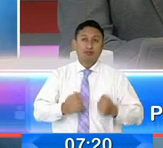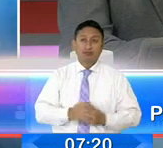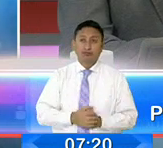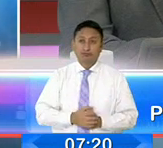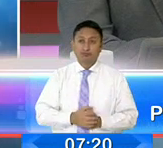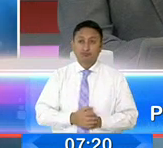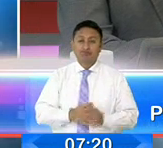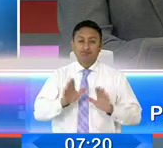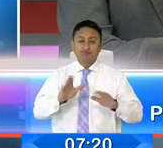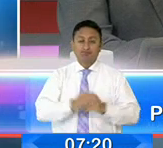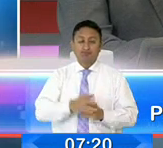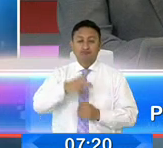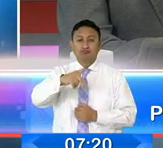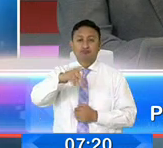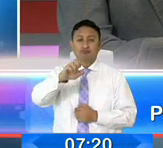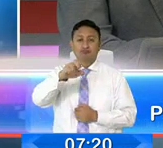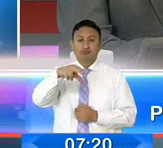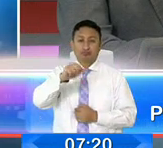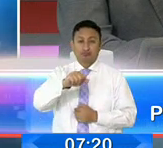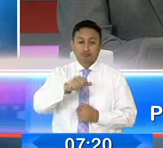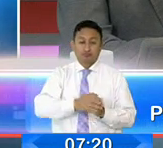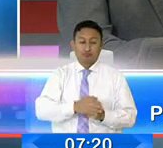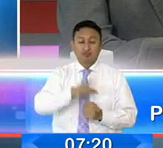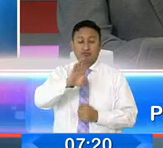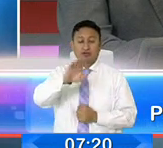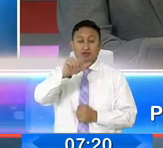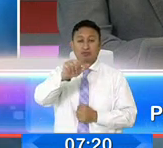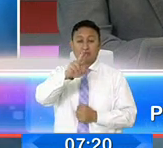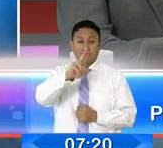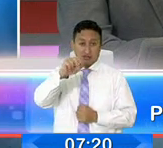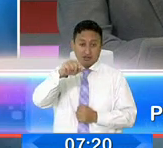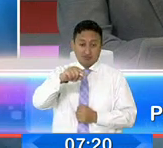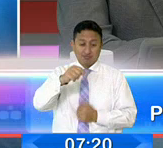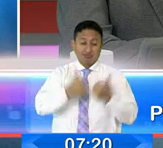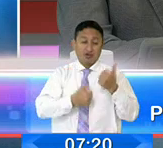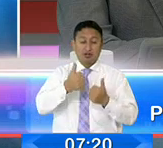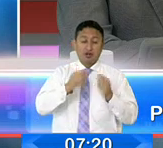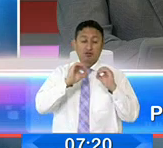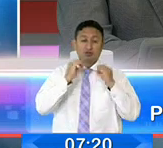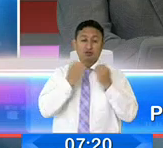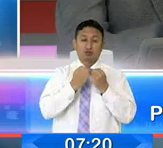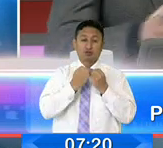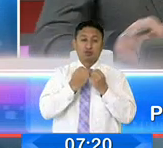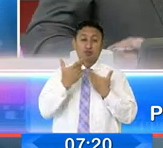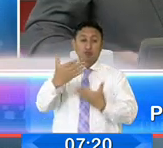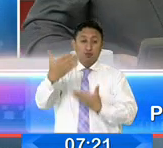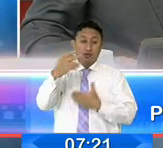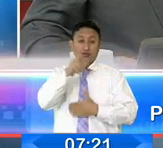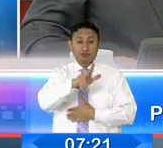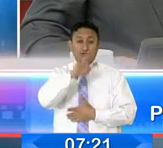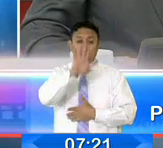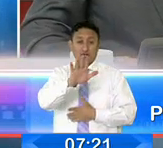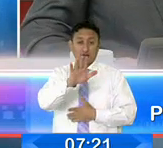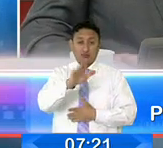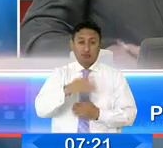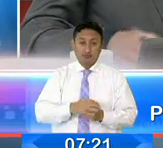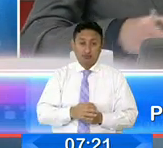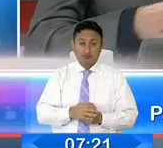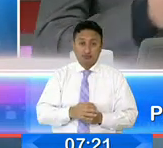Jimena Peña y Patricio Barriga son candidatos de Alianza País, que es una organización política que en este